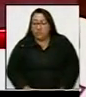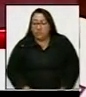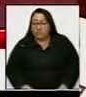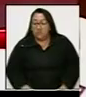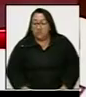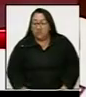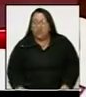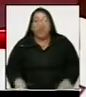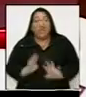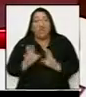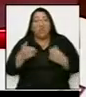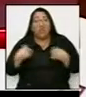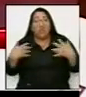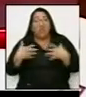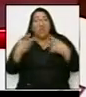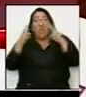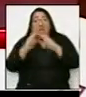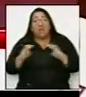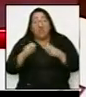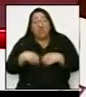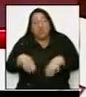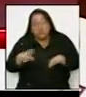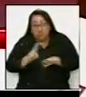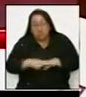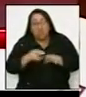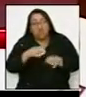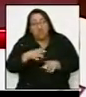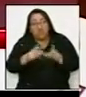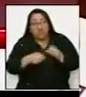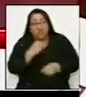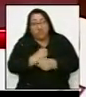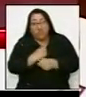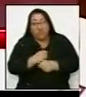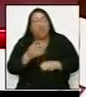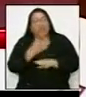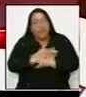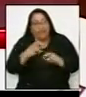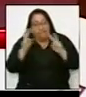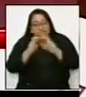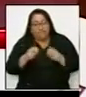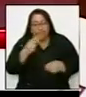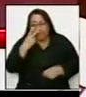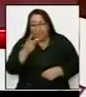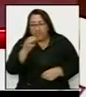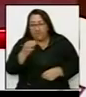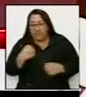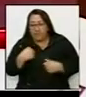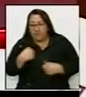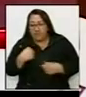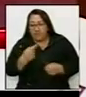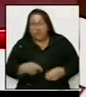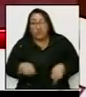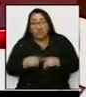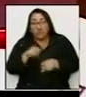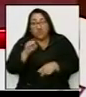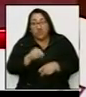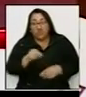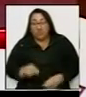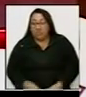a la evaluación. Bueno, que queden ahí los trabajadores, previa evaluación, para ver si han tenido complicidad o no.